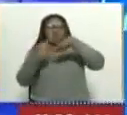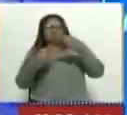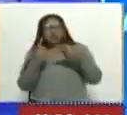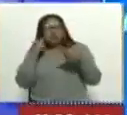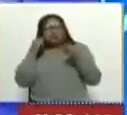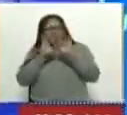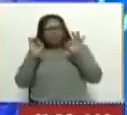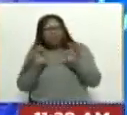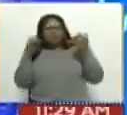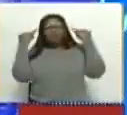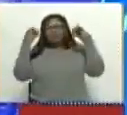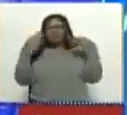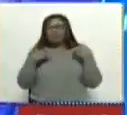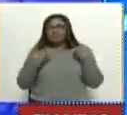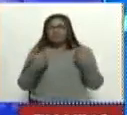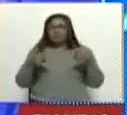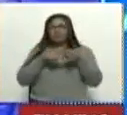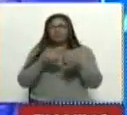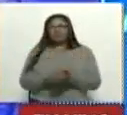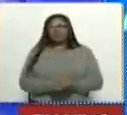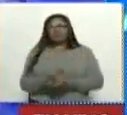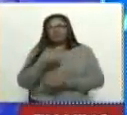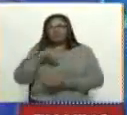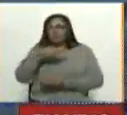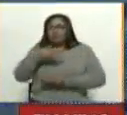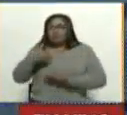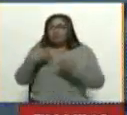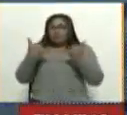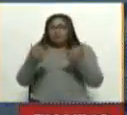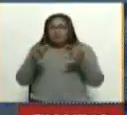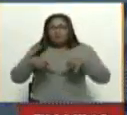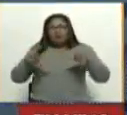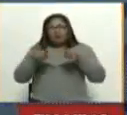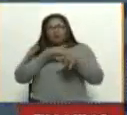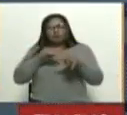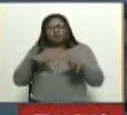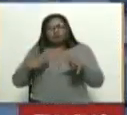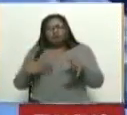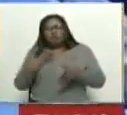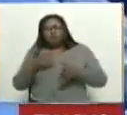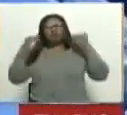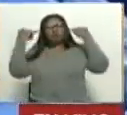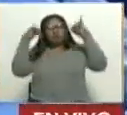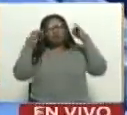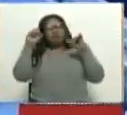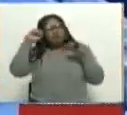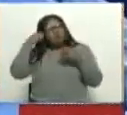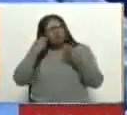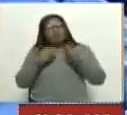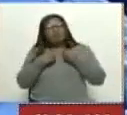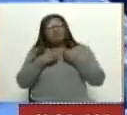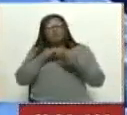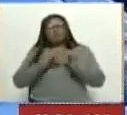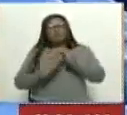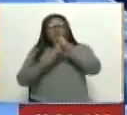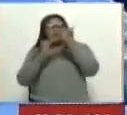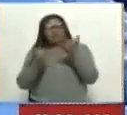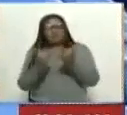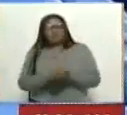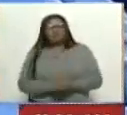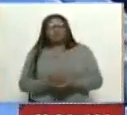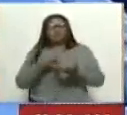la celebración de la vida y eso es lo que queremos que en este espacio podamos celebrar recordar la vida de nuestro comandante que es